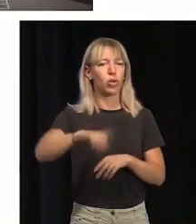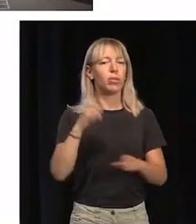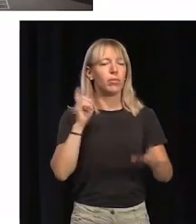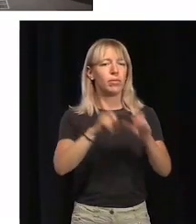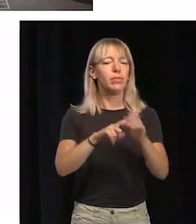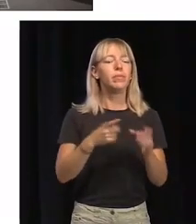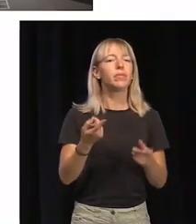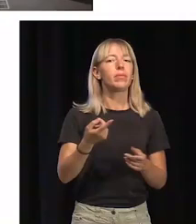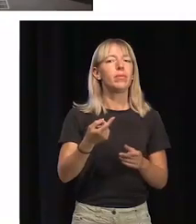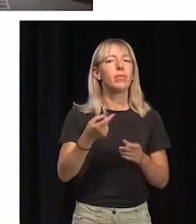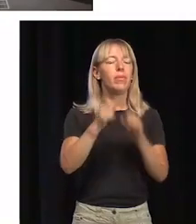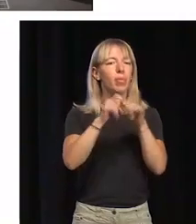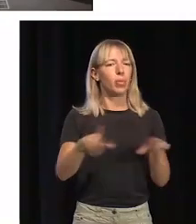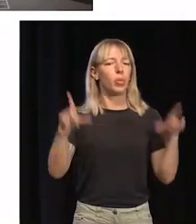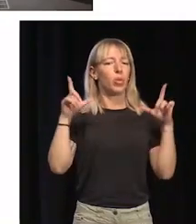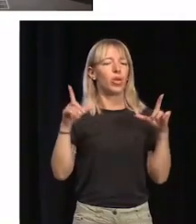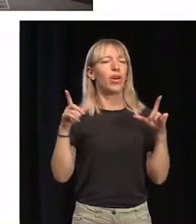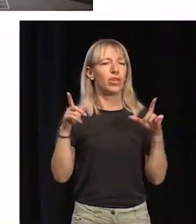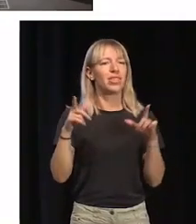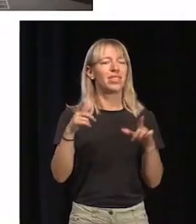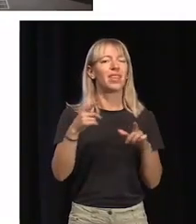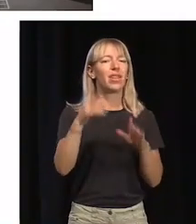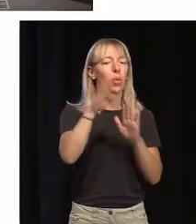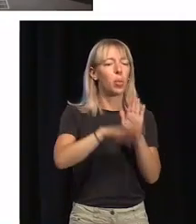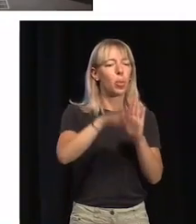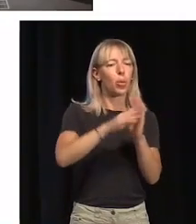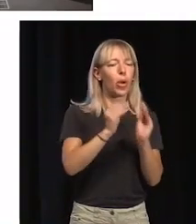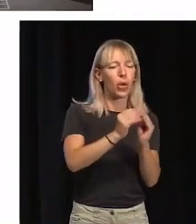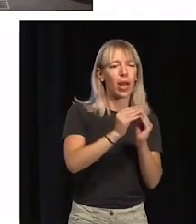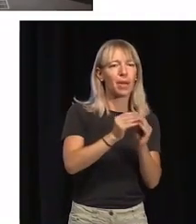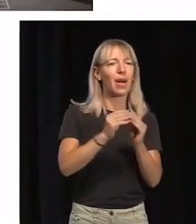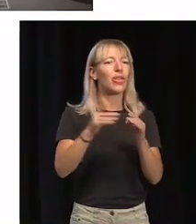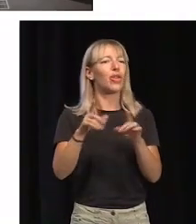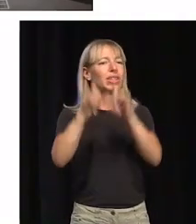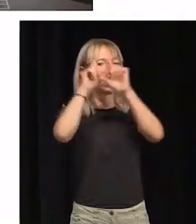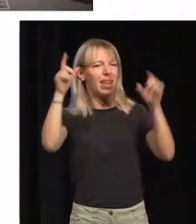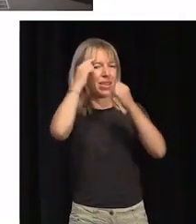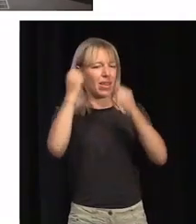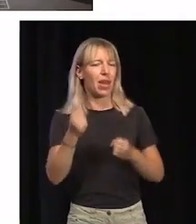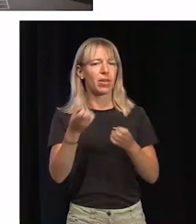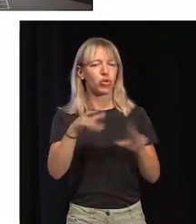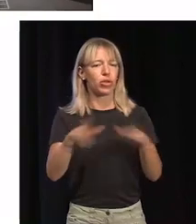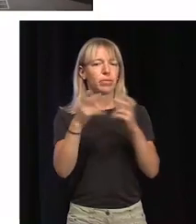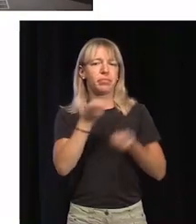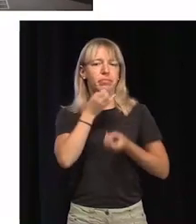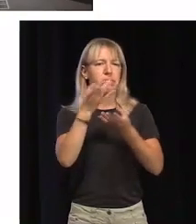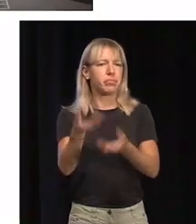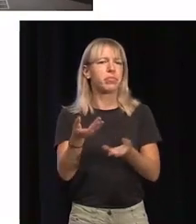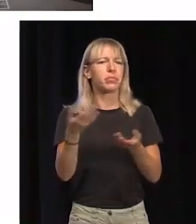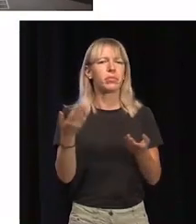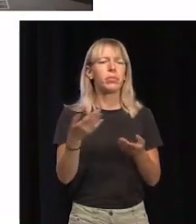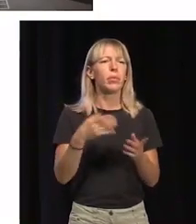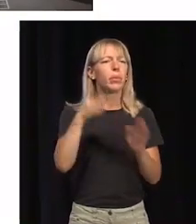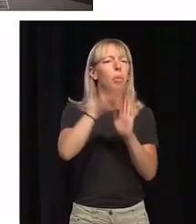lado y los protagonistas serán los programadores, las entidades culturales, que os contarán de viva voz a las entidades sociales cuál